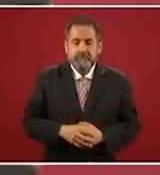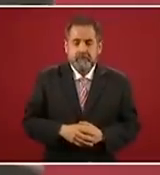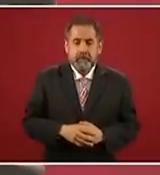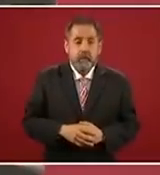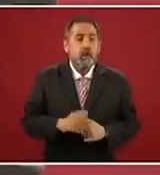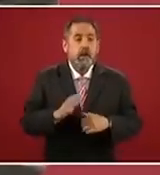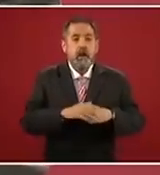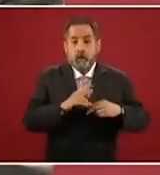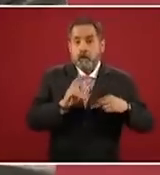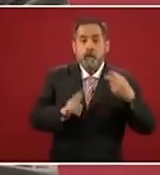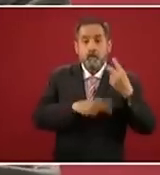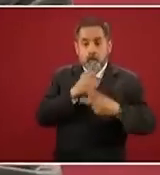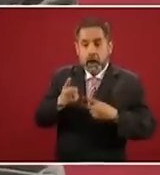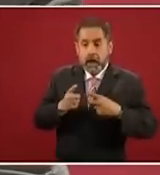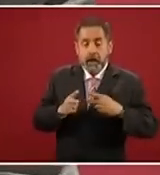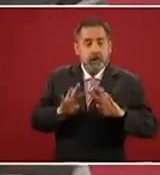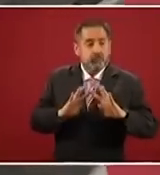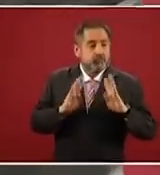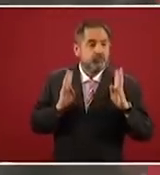asistieron,